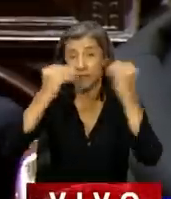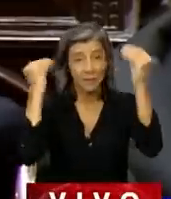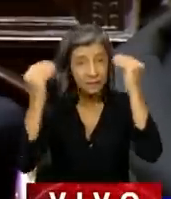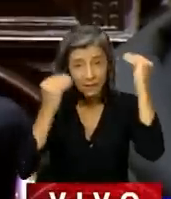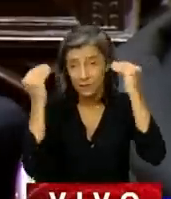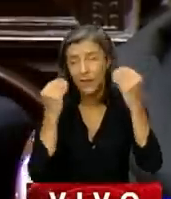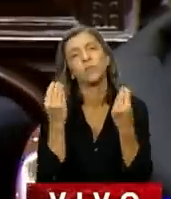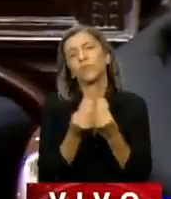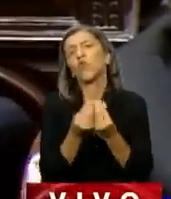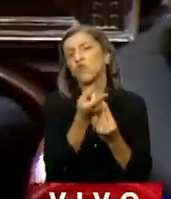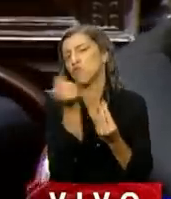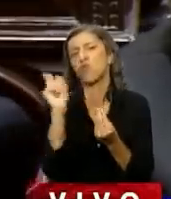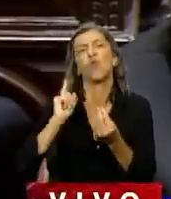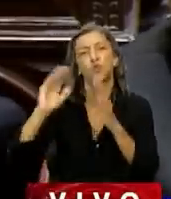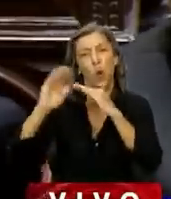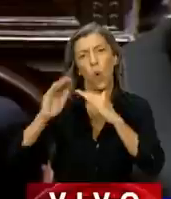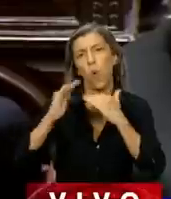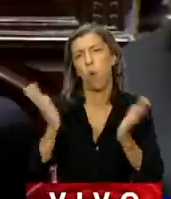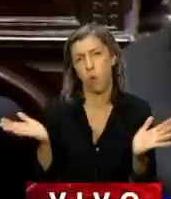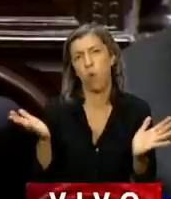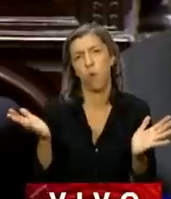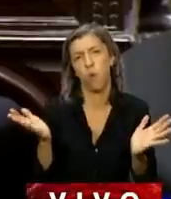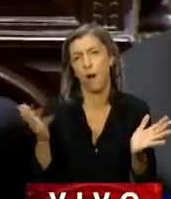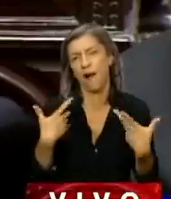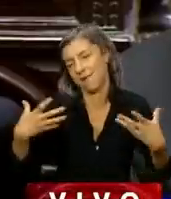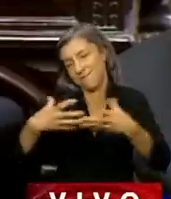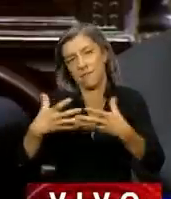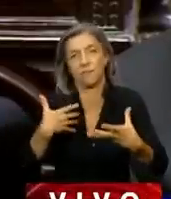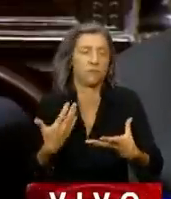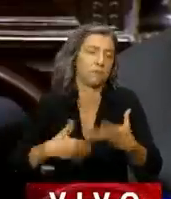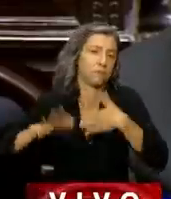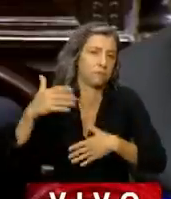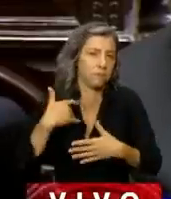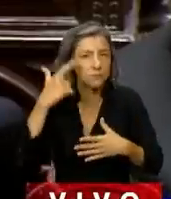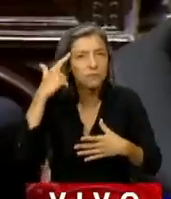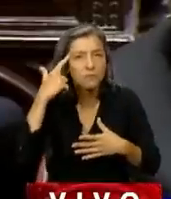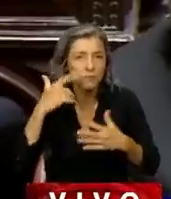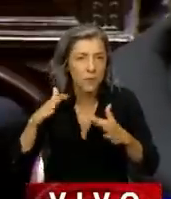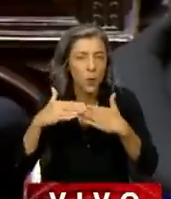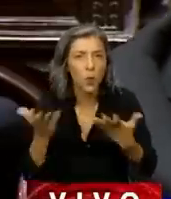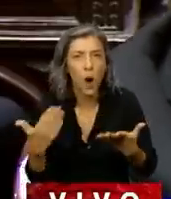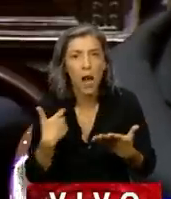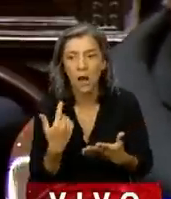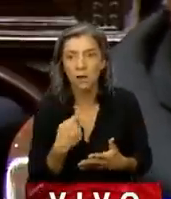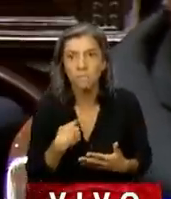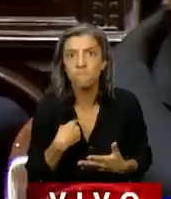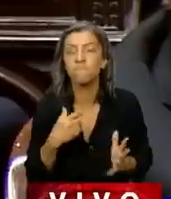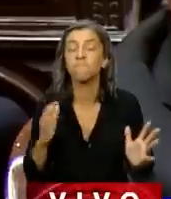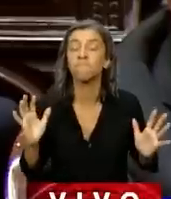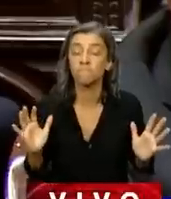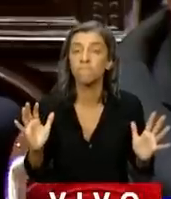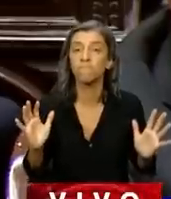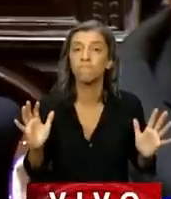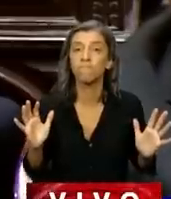expreso a muchos de quienes me acompañan, que se puede caer en la enorme tentación